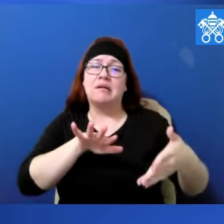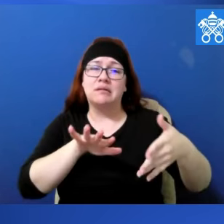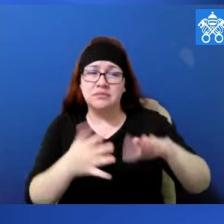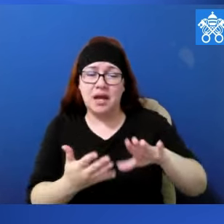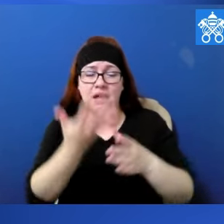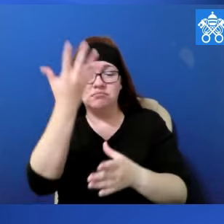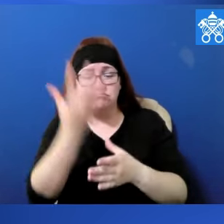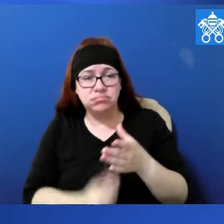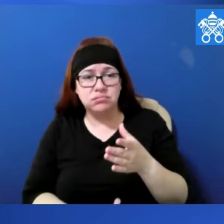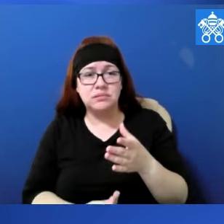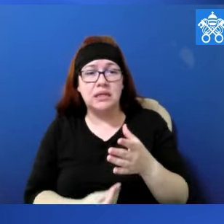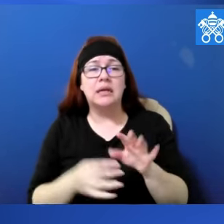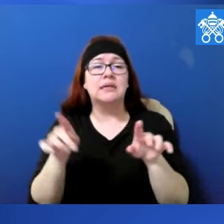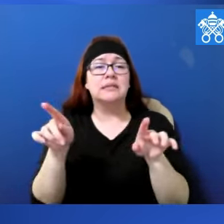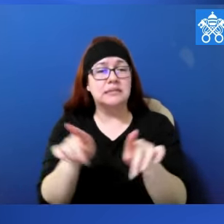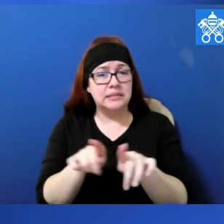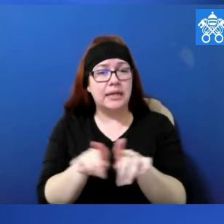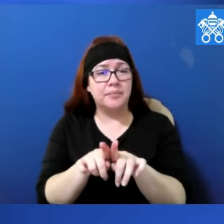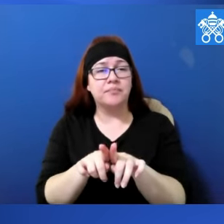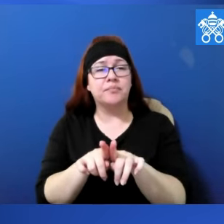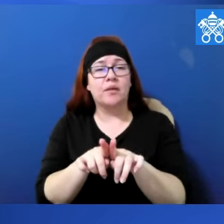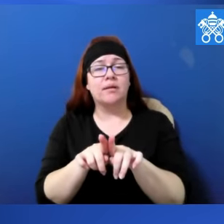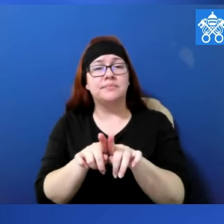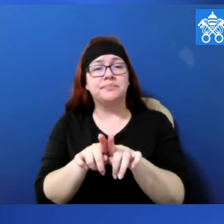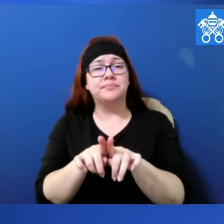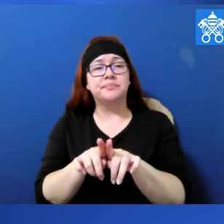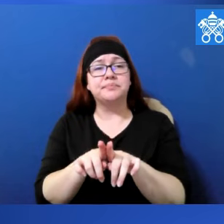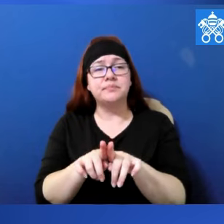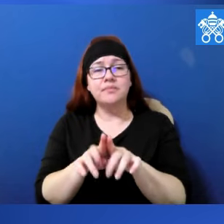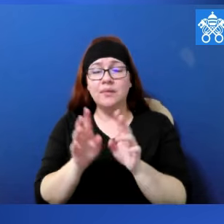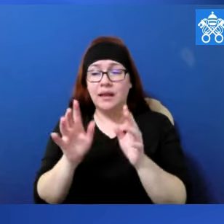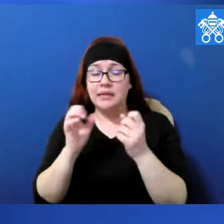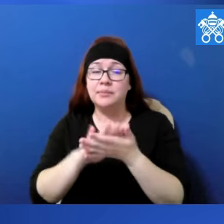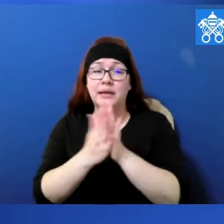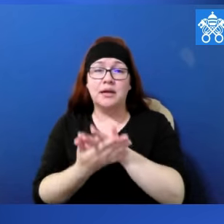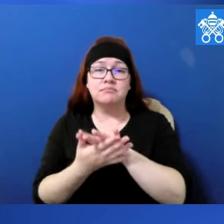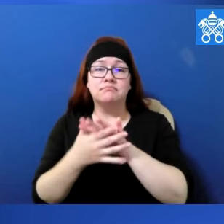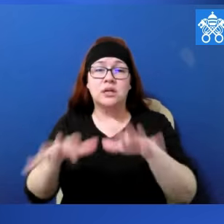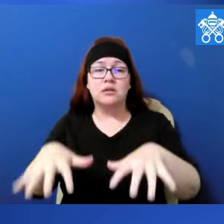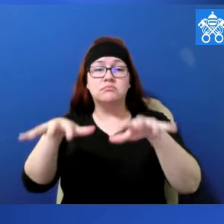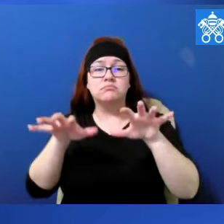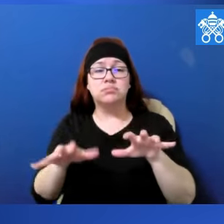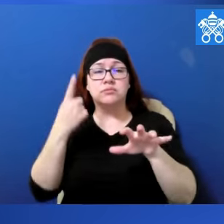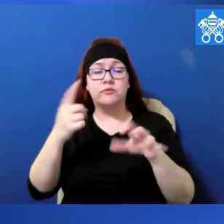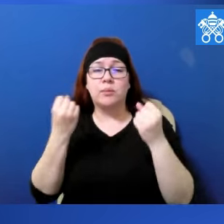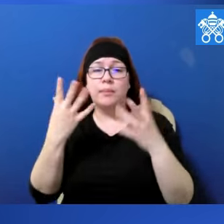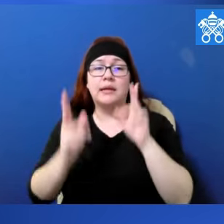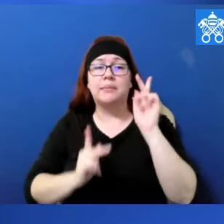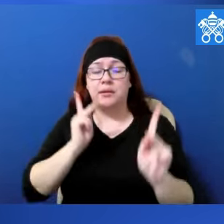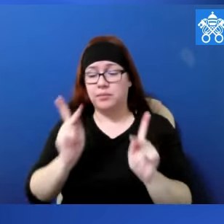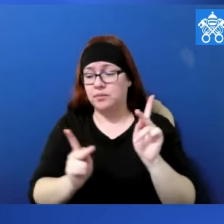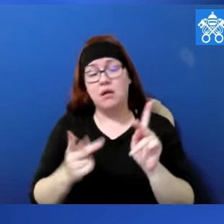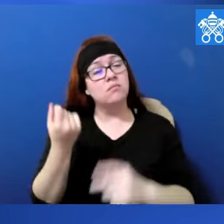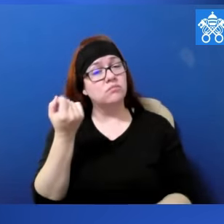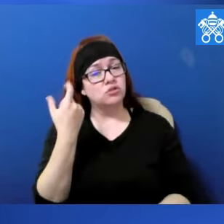personas y por eso, como dije en otras ocasiones, se han convertido en cementerios. También en